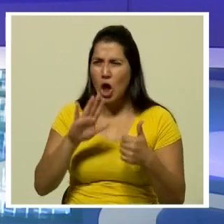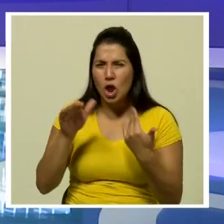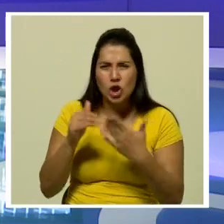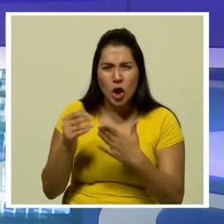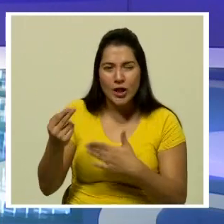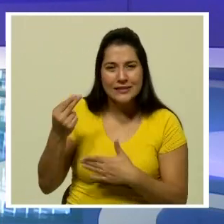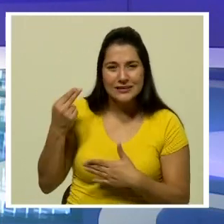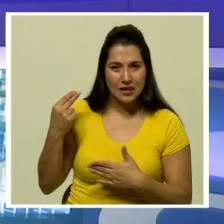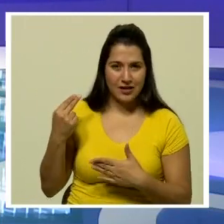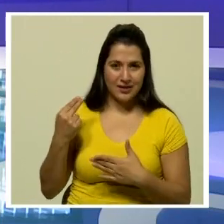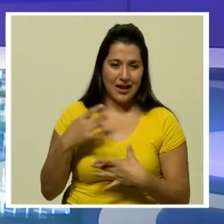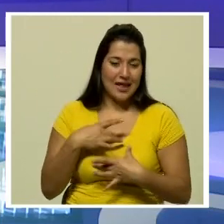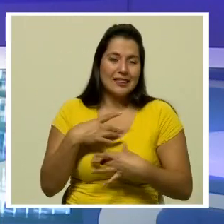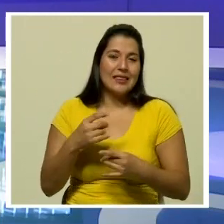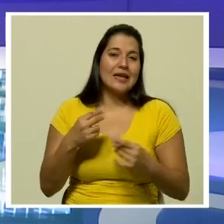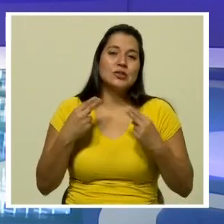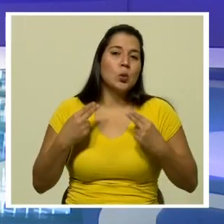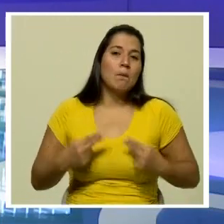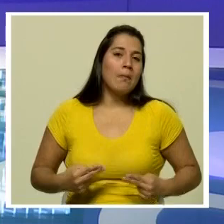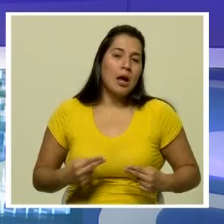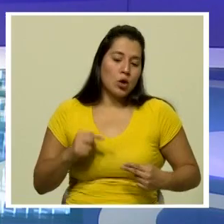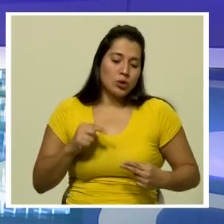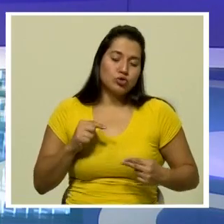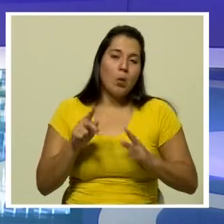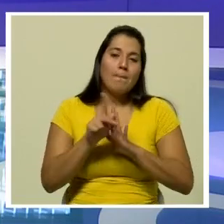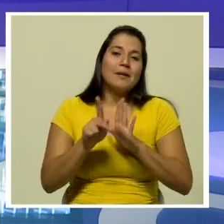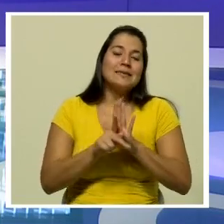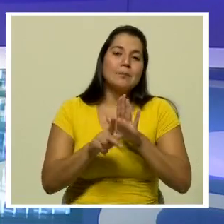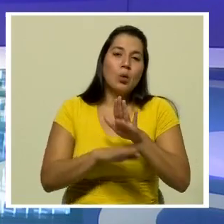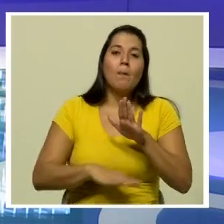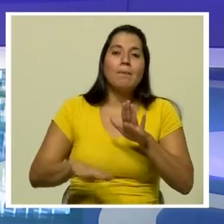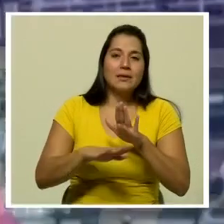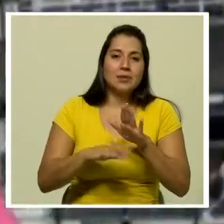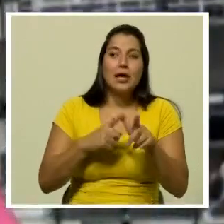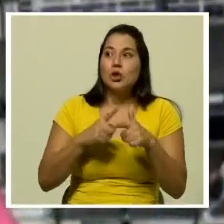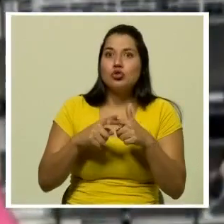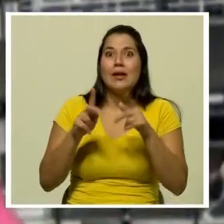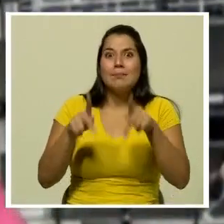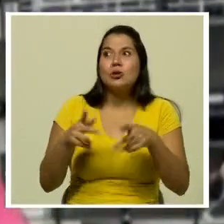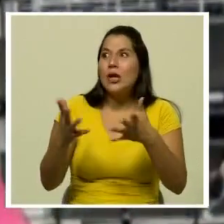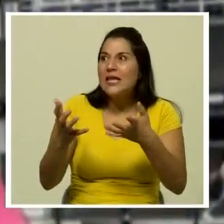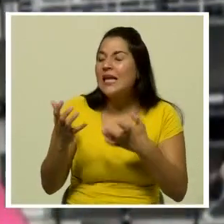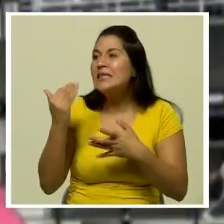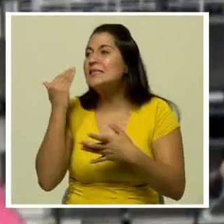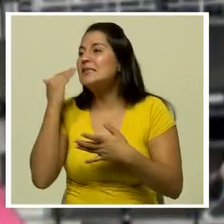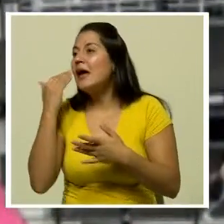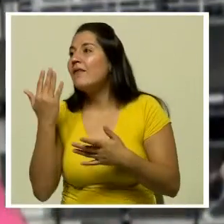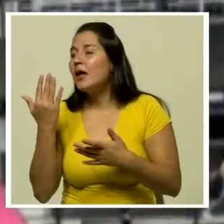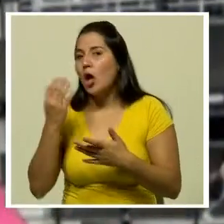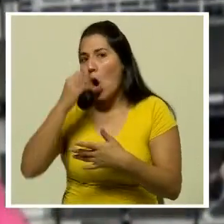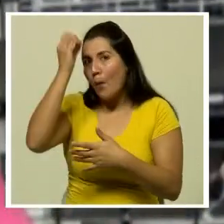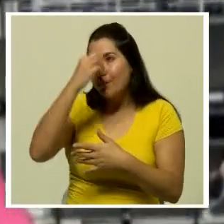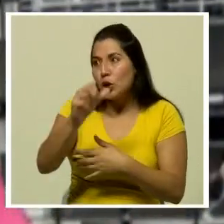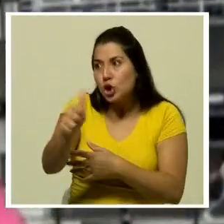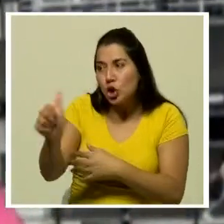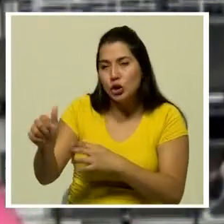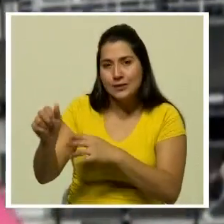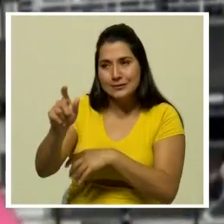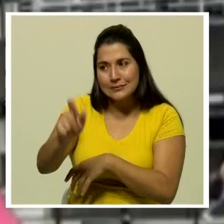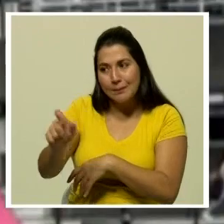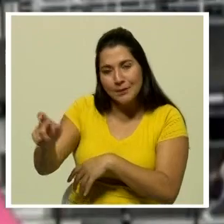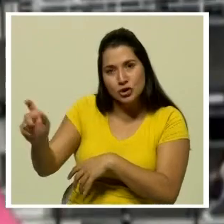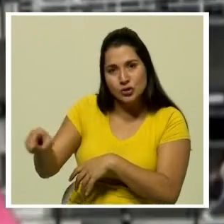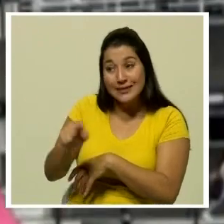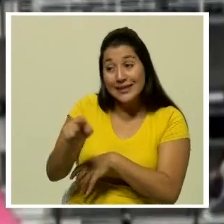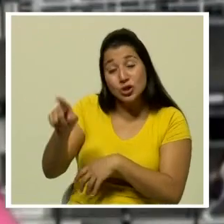es un principio periodístico básico y por eso decía, la gente quiere saber de la gente y eso es necesario